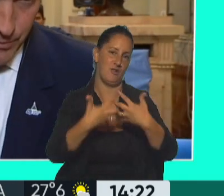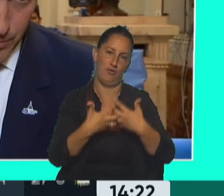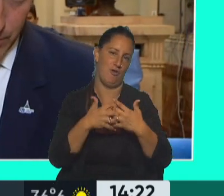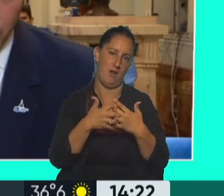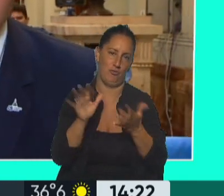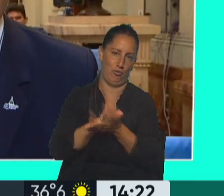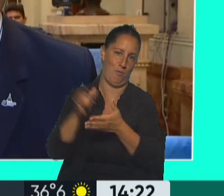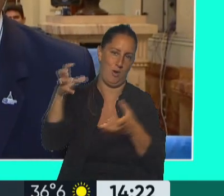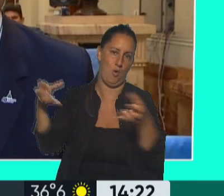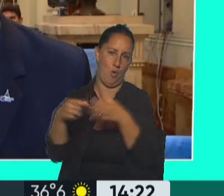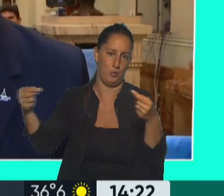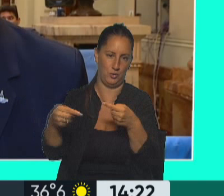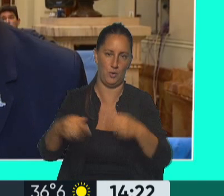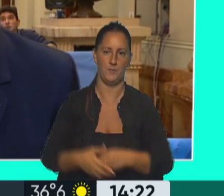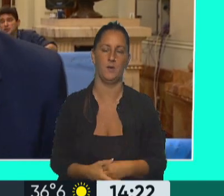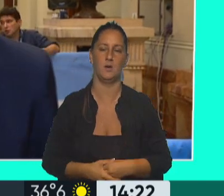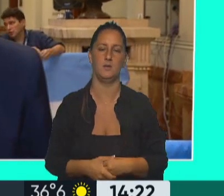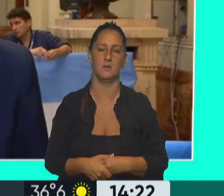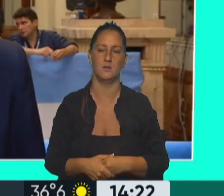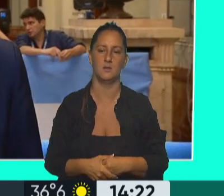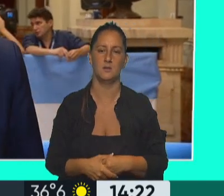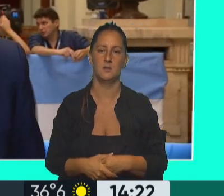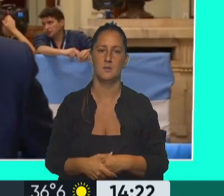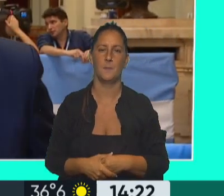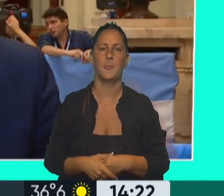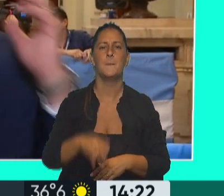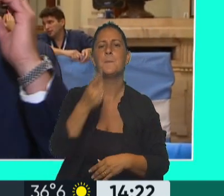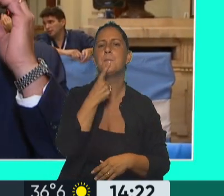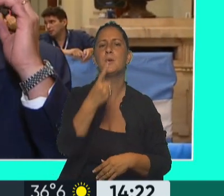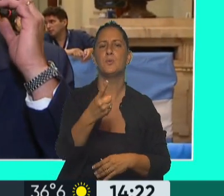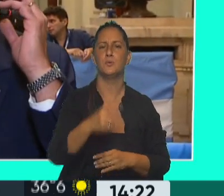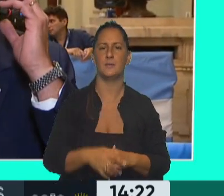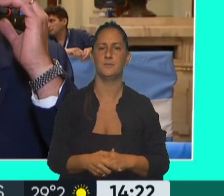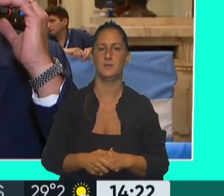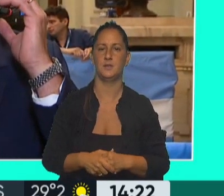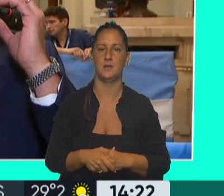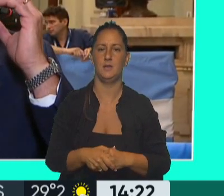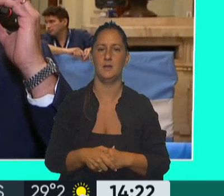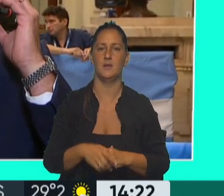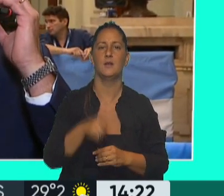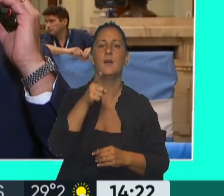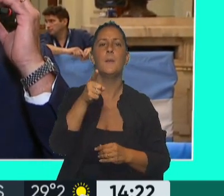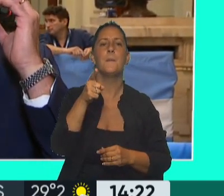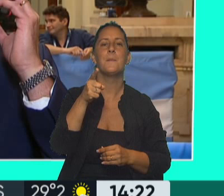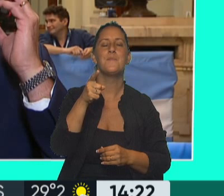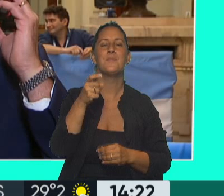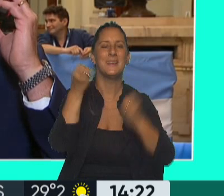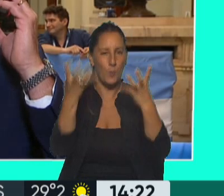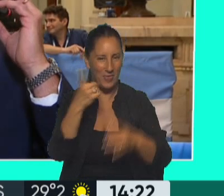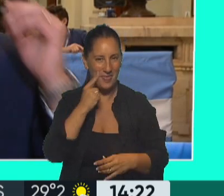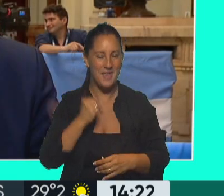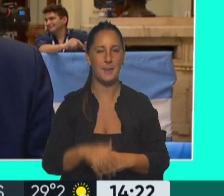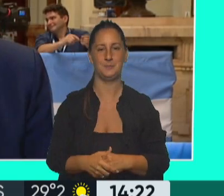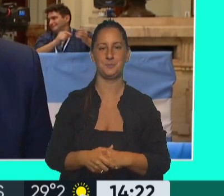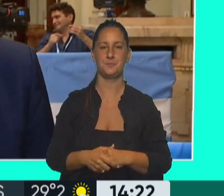ministro Martín Soria los está escuchando. Ministro, ¿cómo le va? Buen día. El presidente... ¿Qué tal? ¿Cómo están? Muy bien.